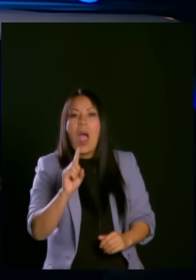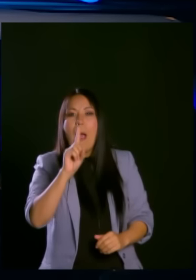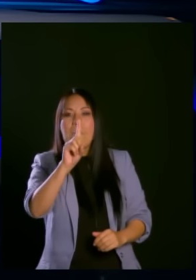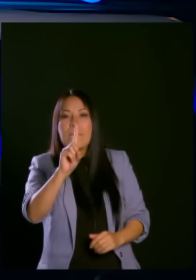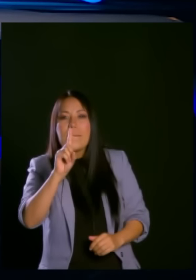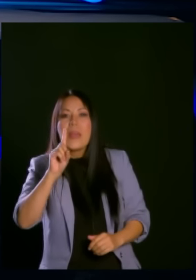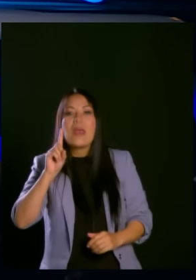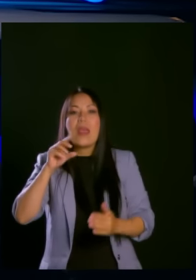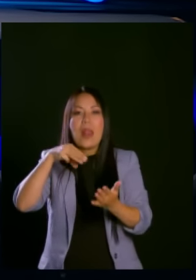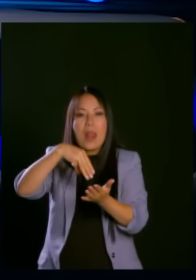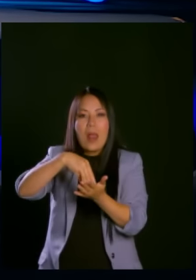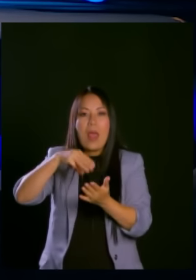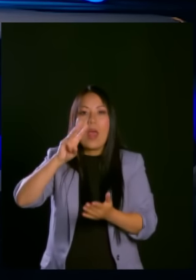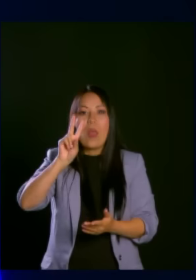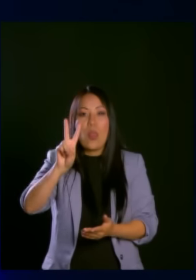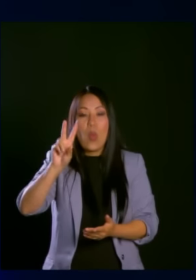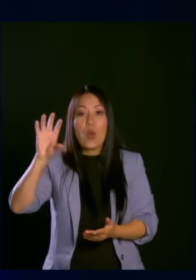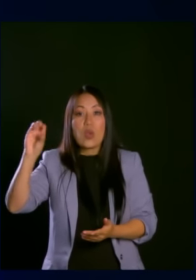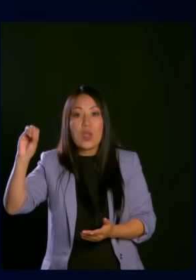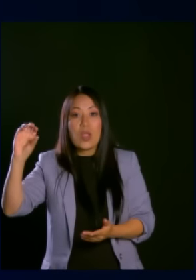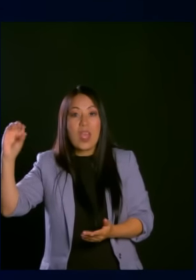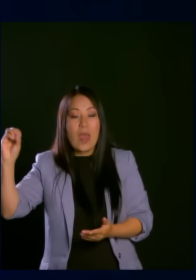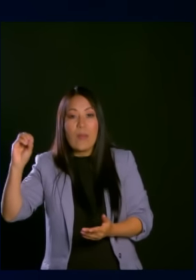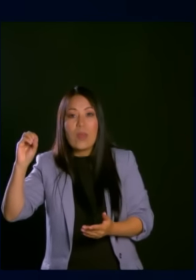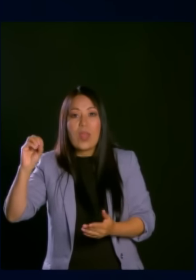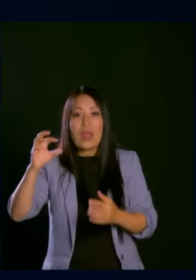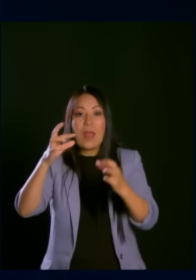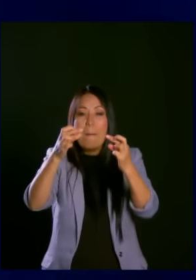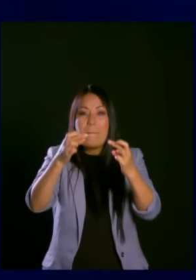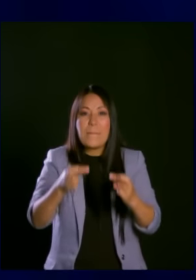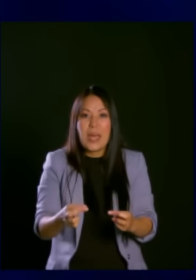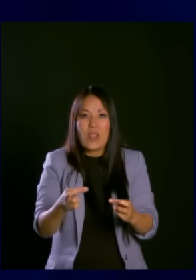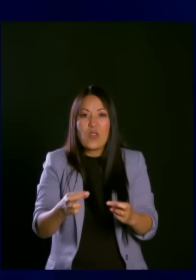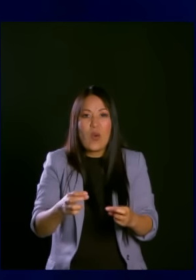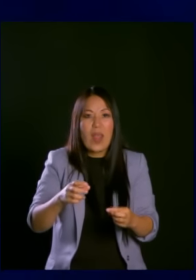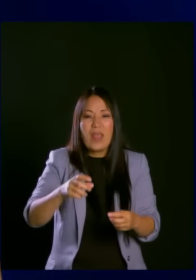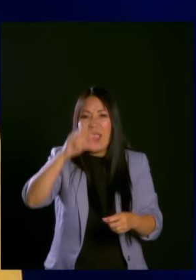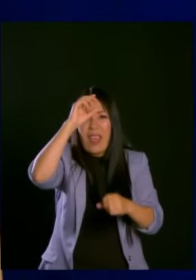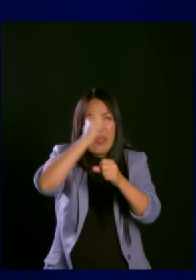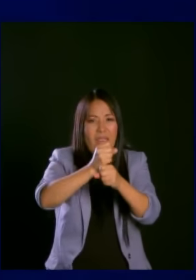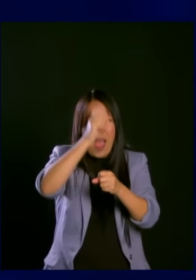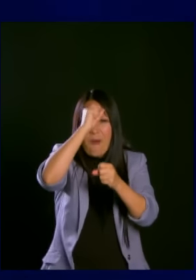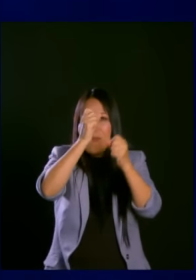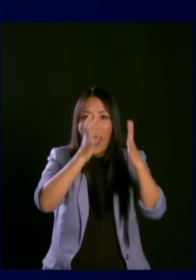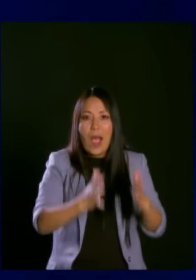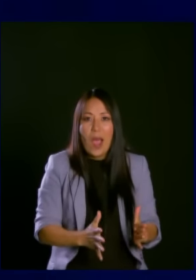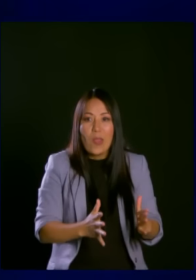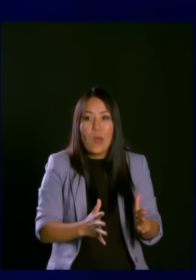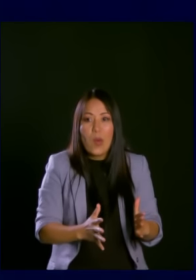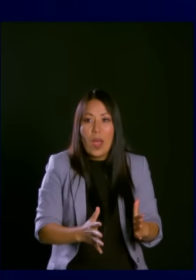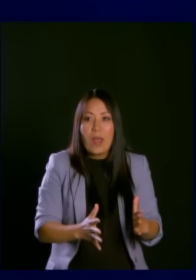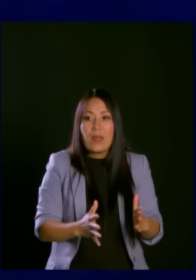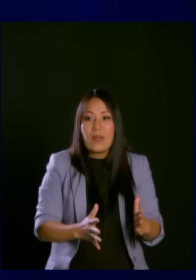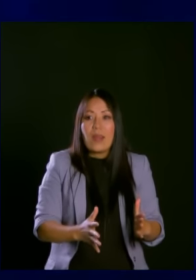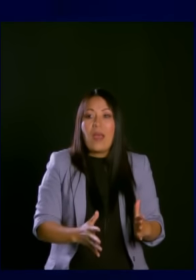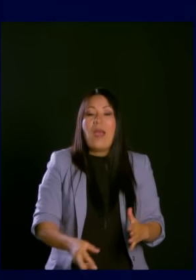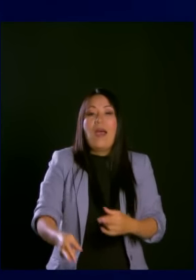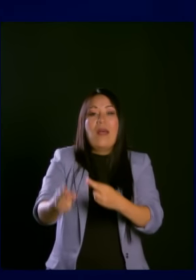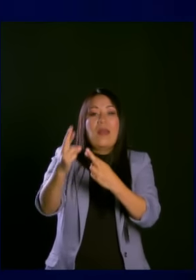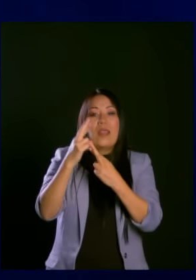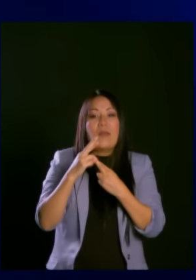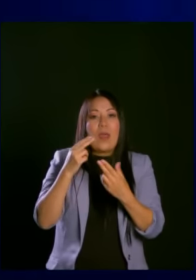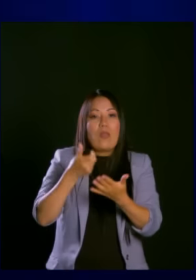salario. El Señor me enseñó en esa oportunidad, porque nos tardamos 7 años, les quiero contar esto. En el